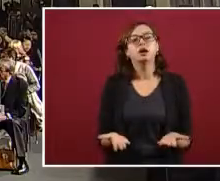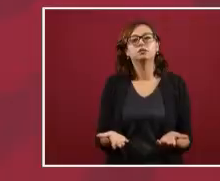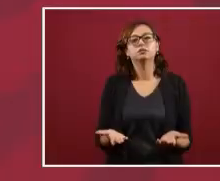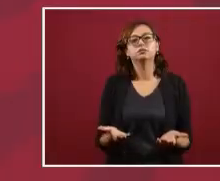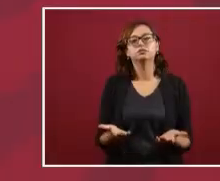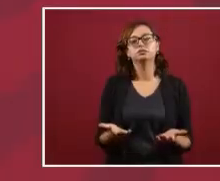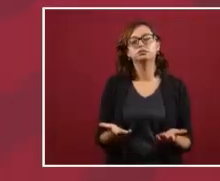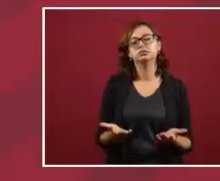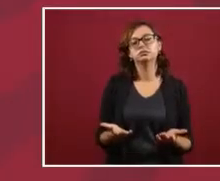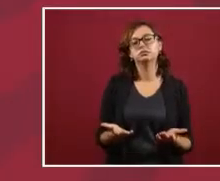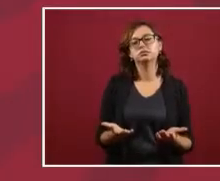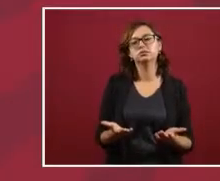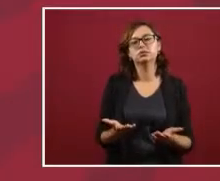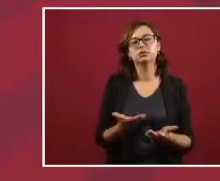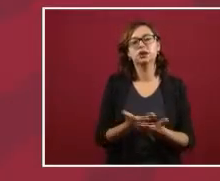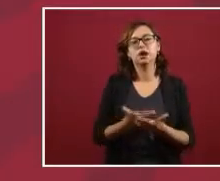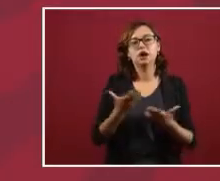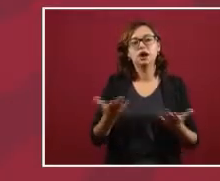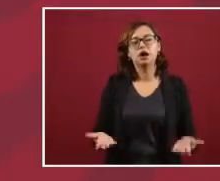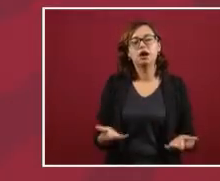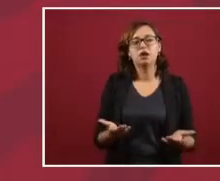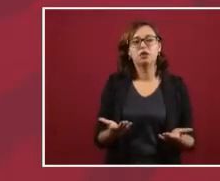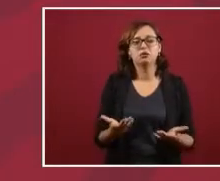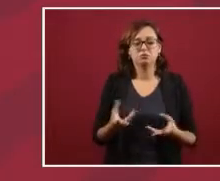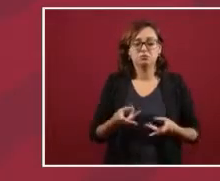es menos de la mitad,